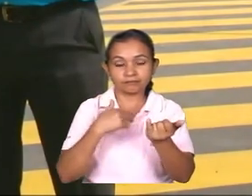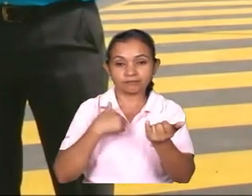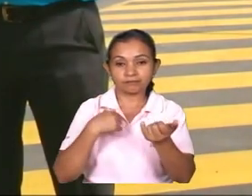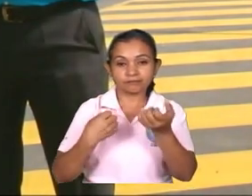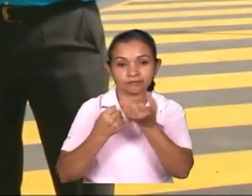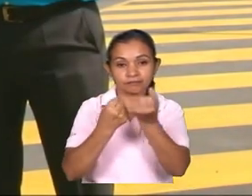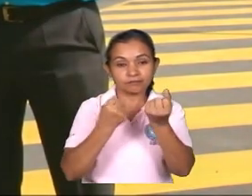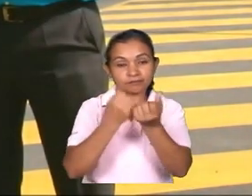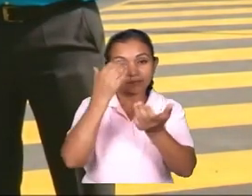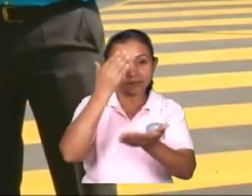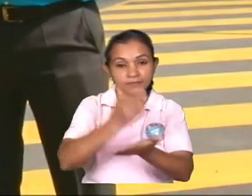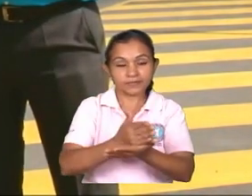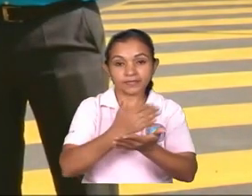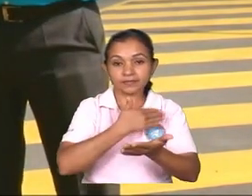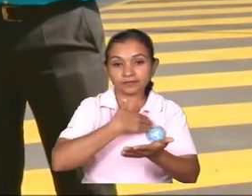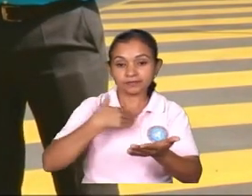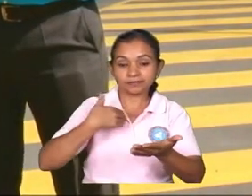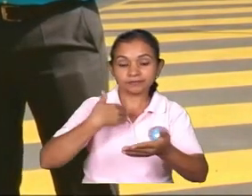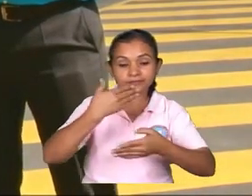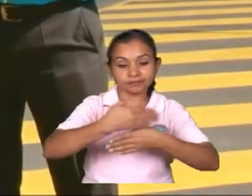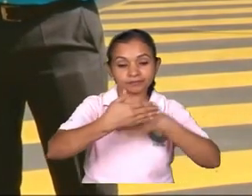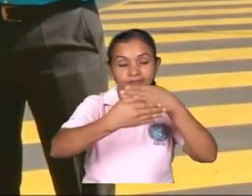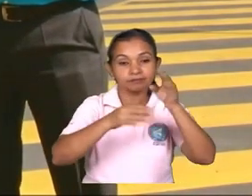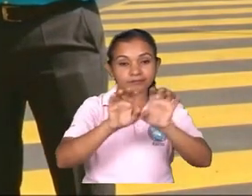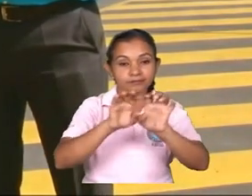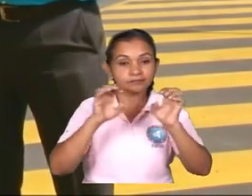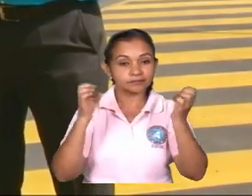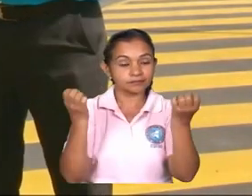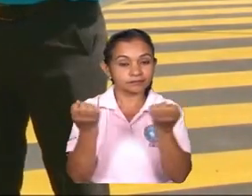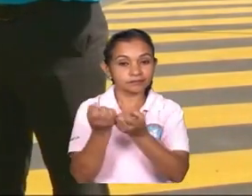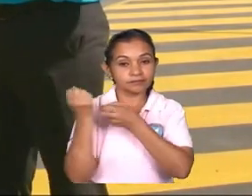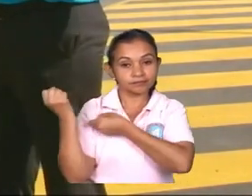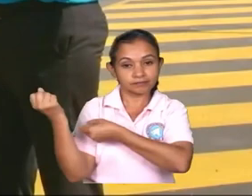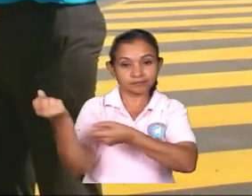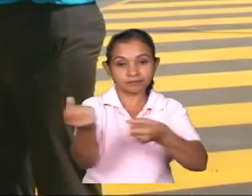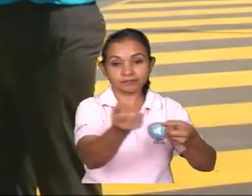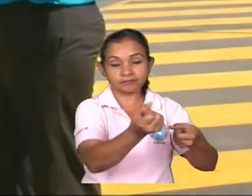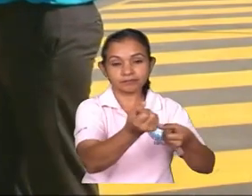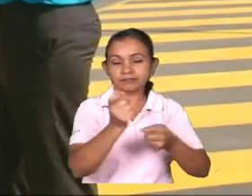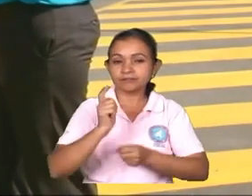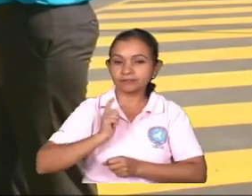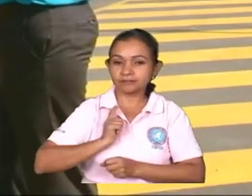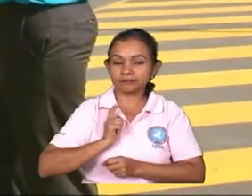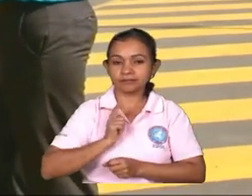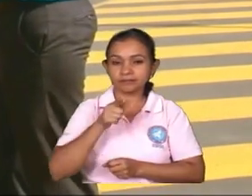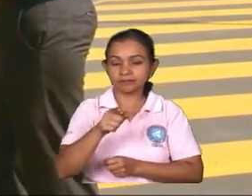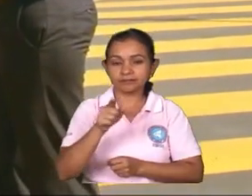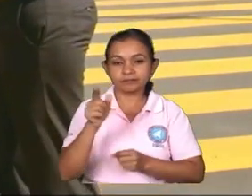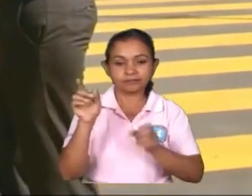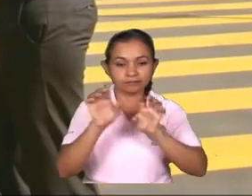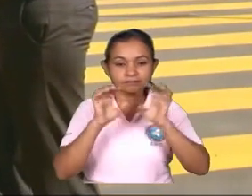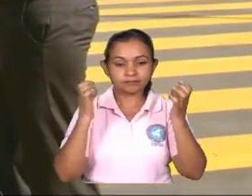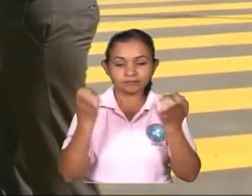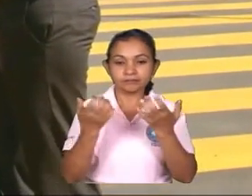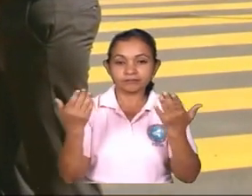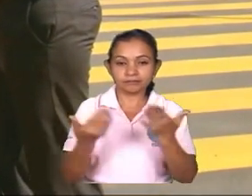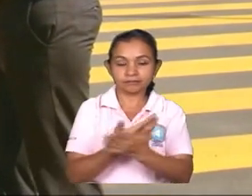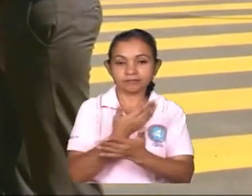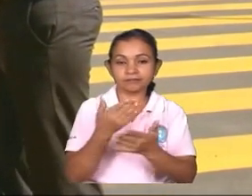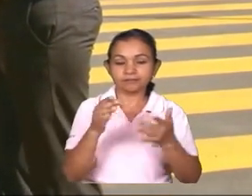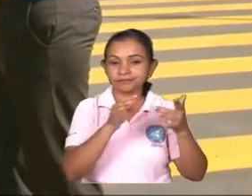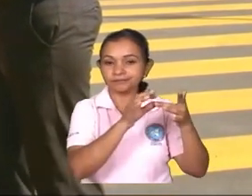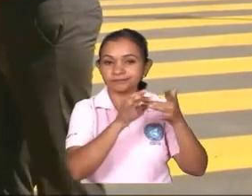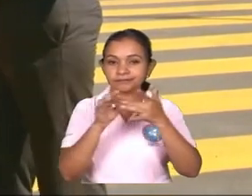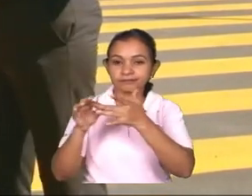apoyo decidido en cuanto a mejorar la infraestructura deportiva del béisbol. Y contamos precisamente con un estadio nacional de primer